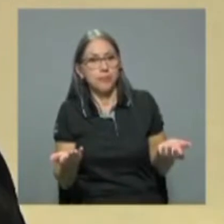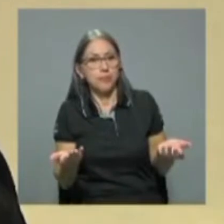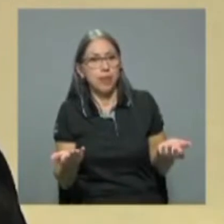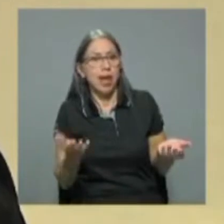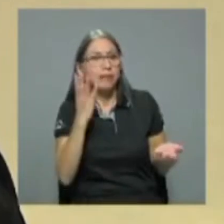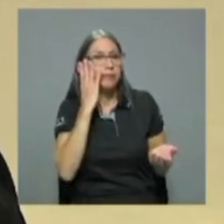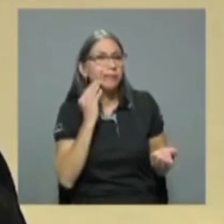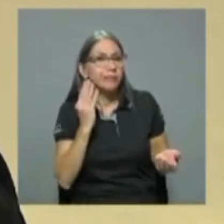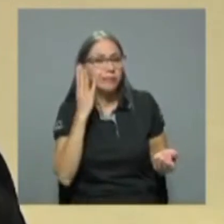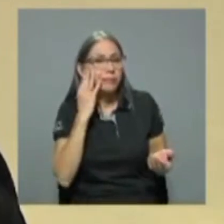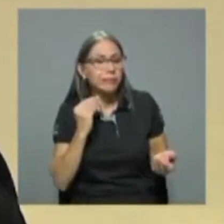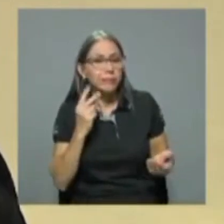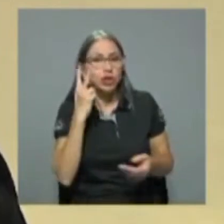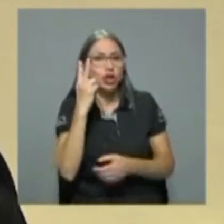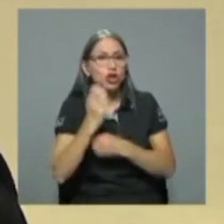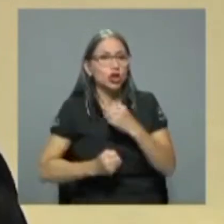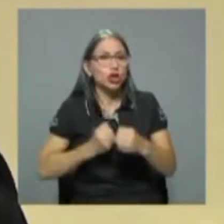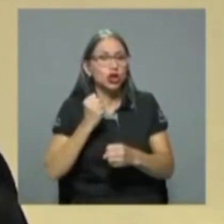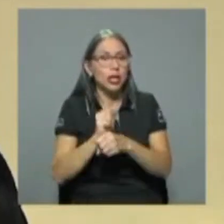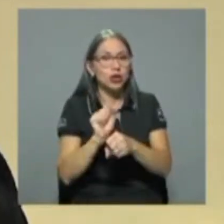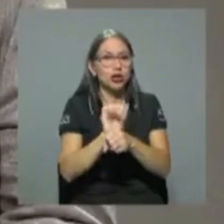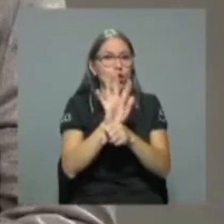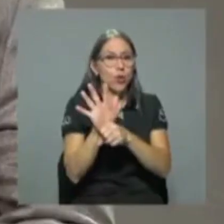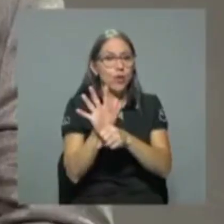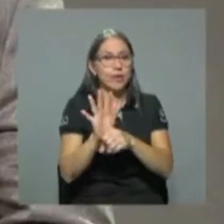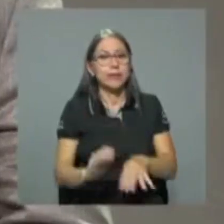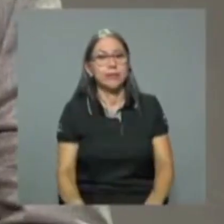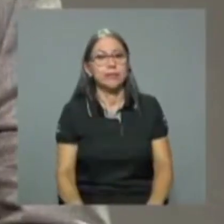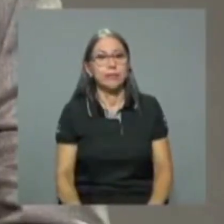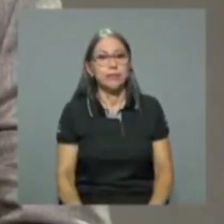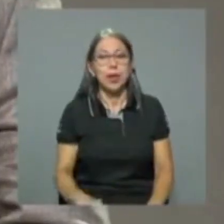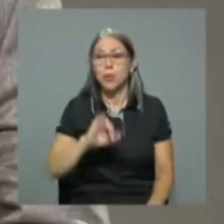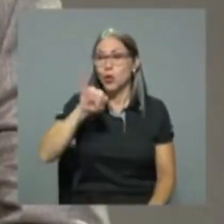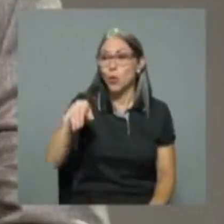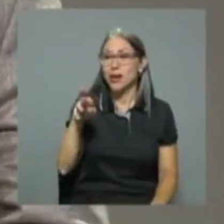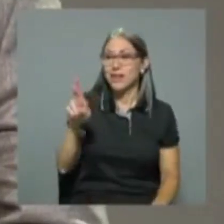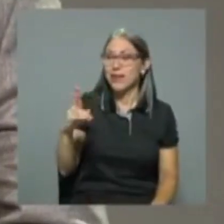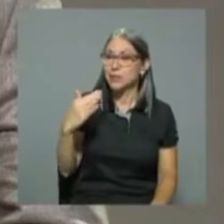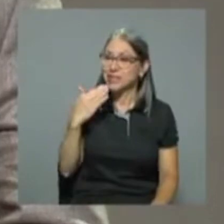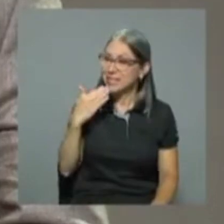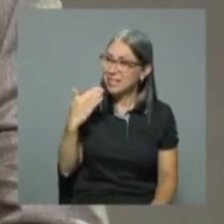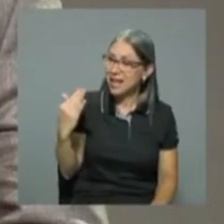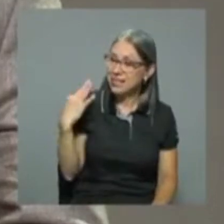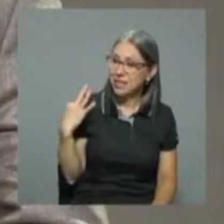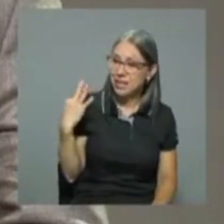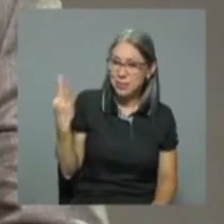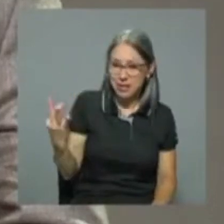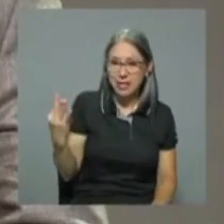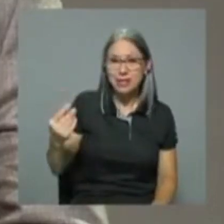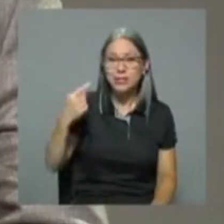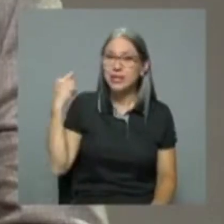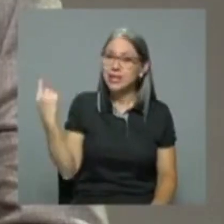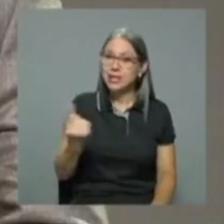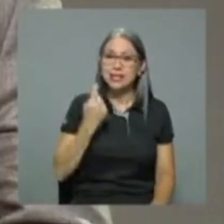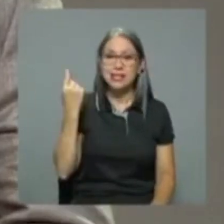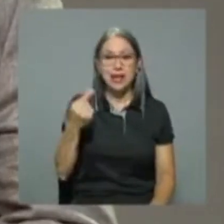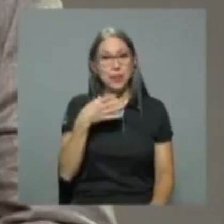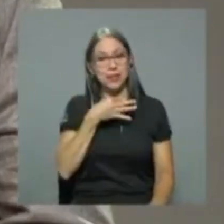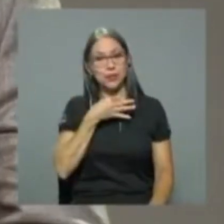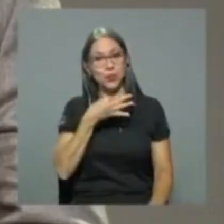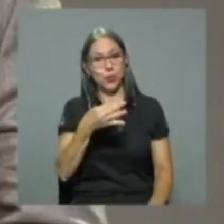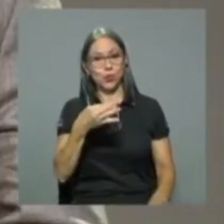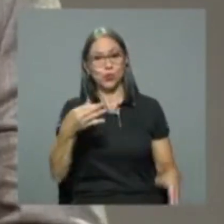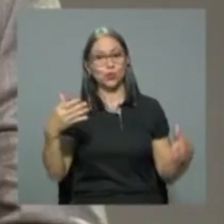vivido los 2 años del COVID. Okay. Bueno, Juan Rafael, muchísimas gracias por la invitación. Siempre es un gusto estar